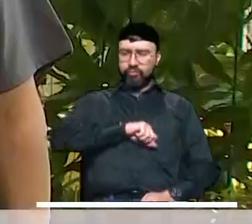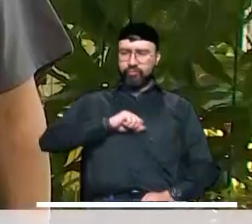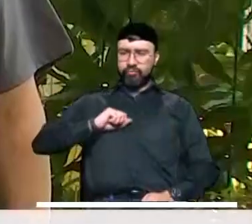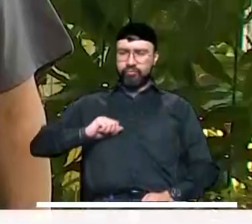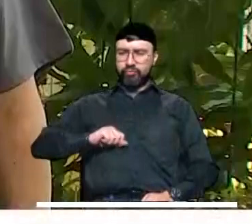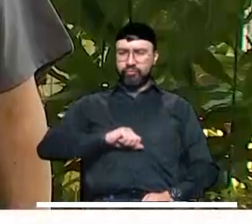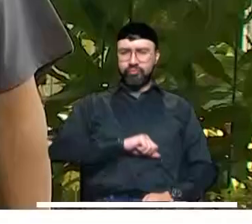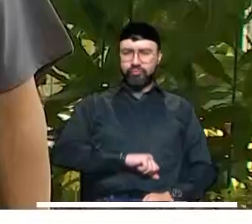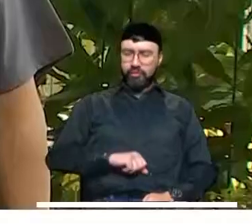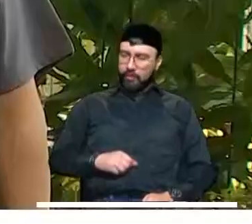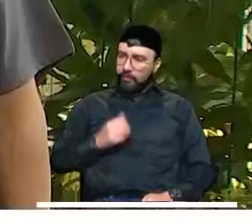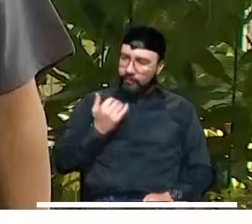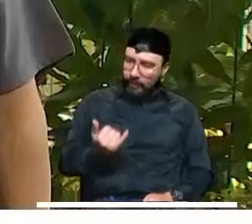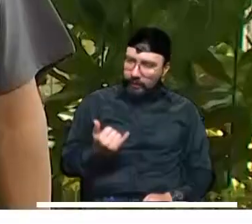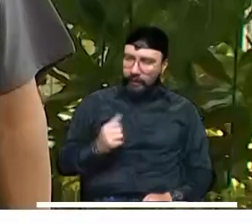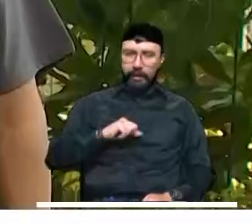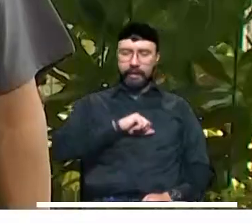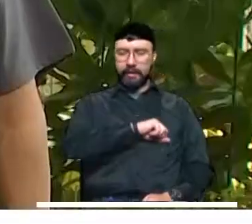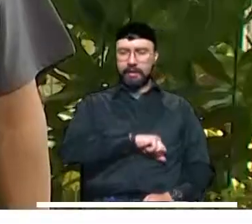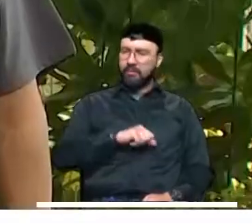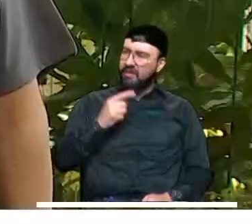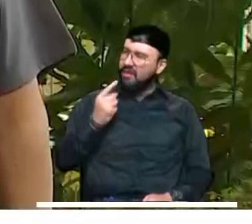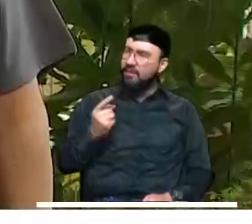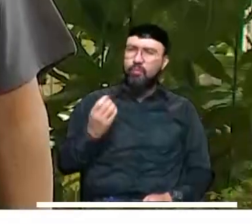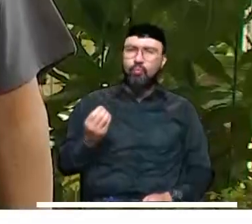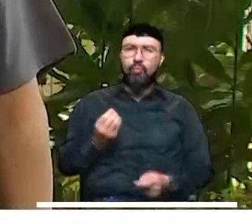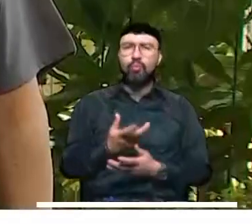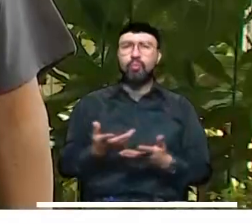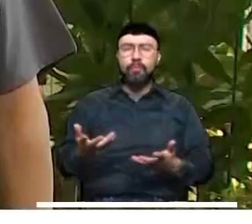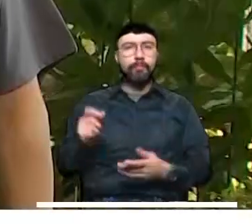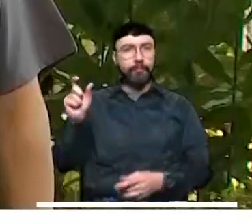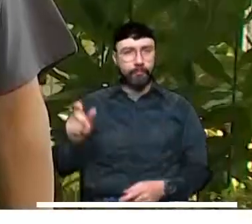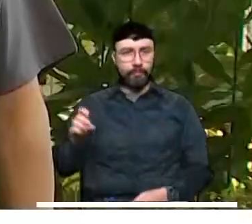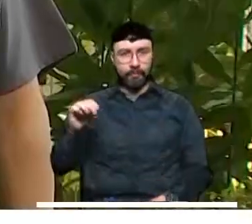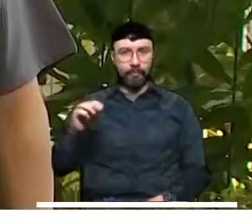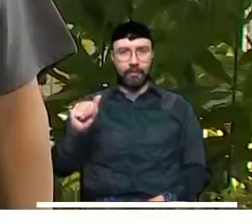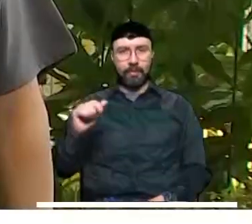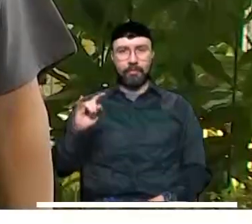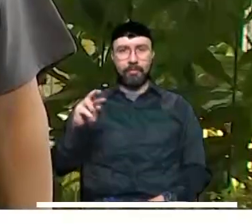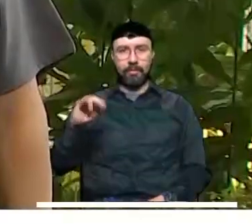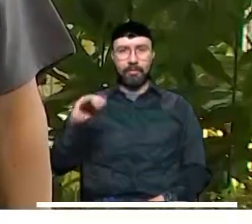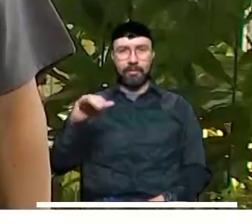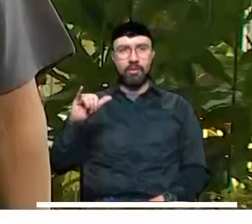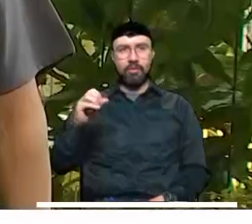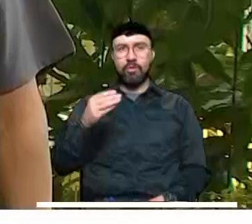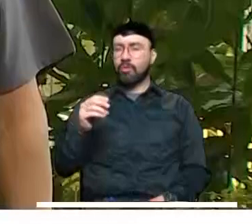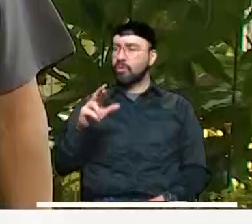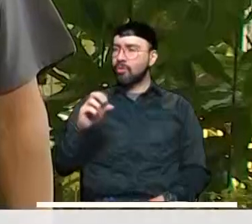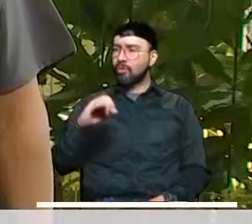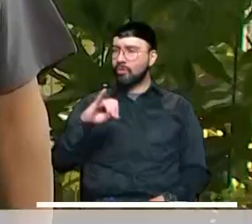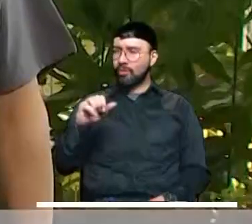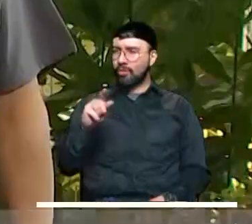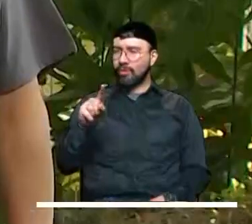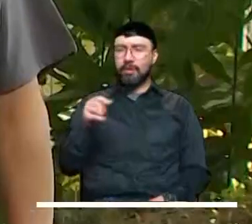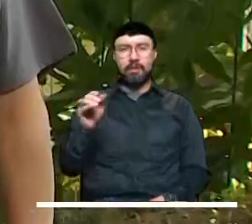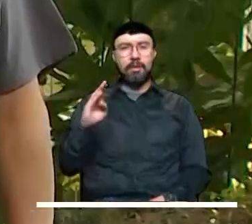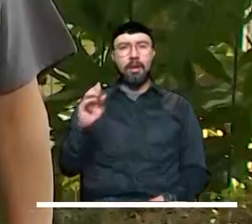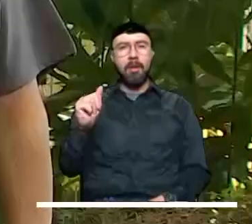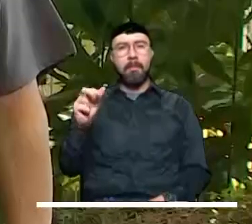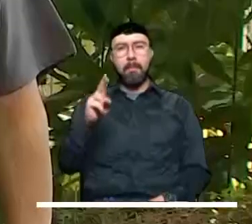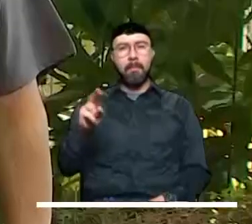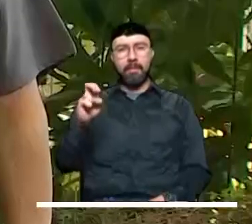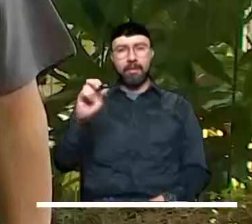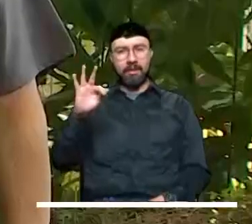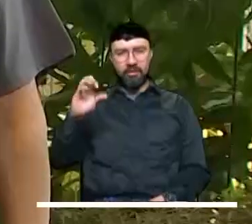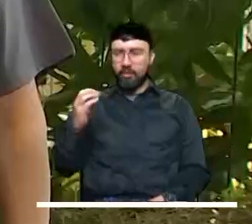ecográfico nos dice muchas cosas. Doctor Mauricio Rojas Barreto, él hace parte de nuestro equipo hace varios años y él